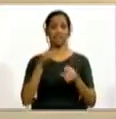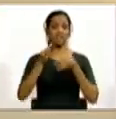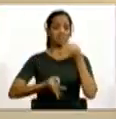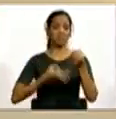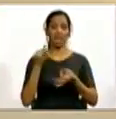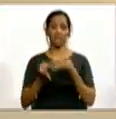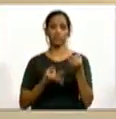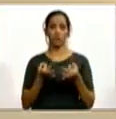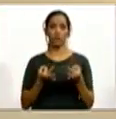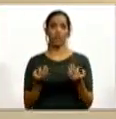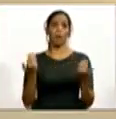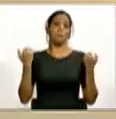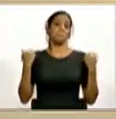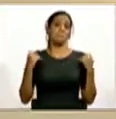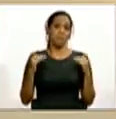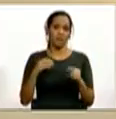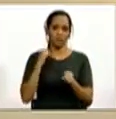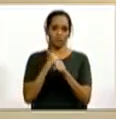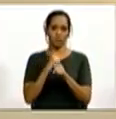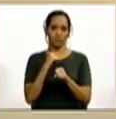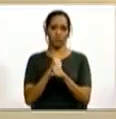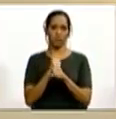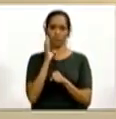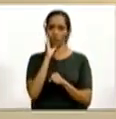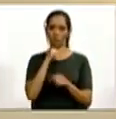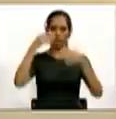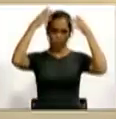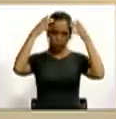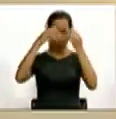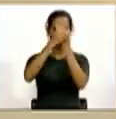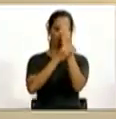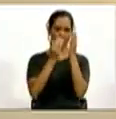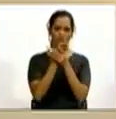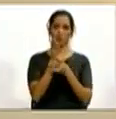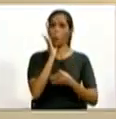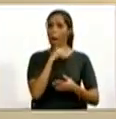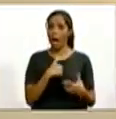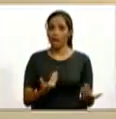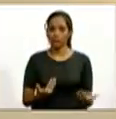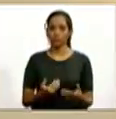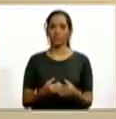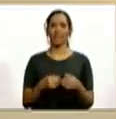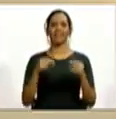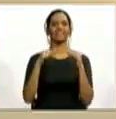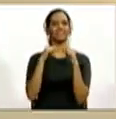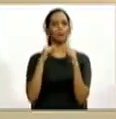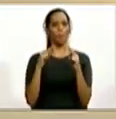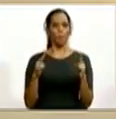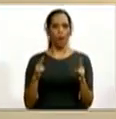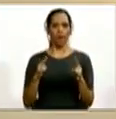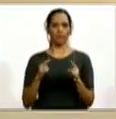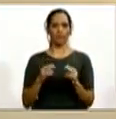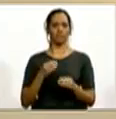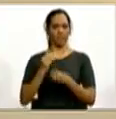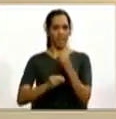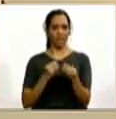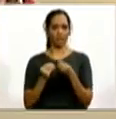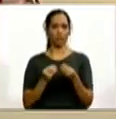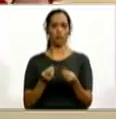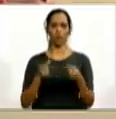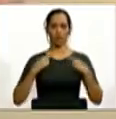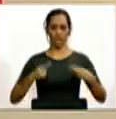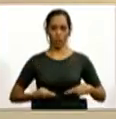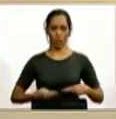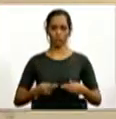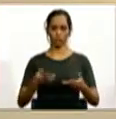explicación, aparte que cuando van a trabajar, entonces no tienen los implementos de trabajo. Me dicen que ese puente se hubiese hecho con los recursos